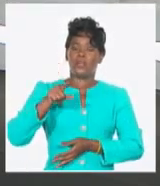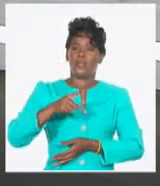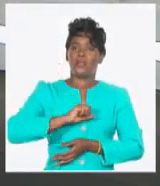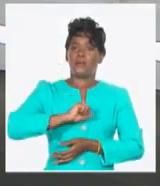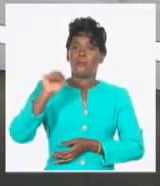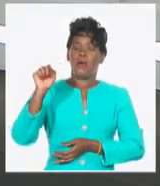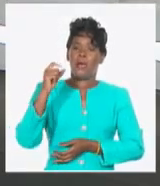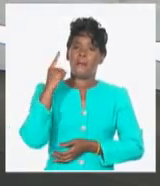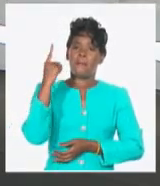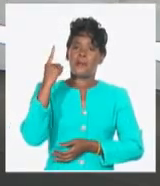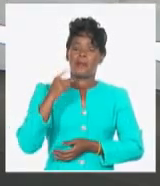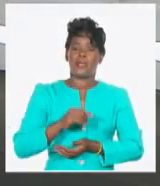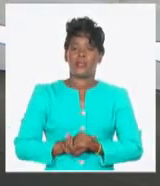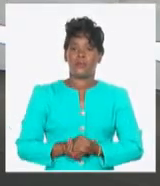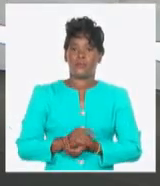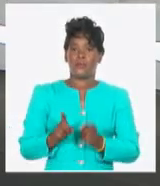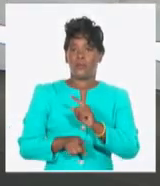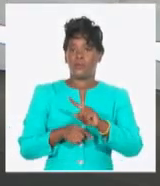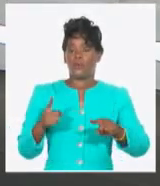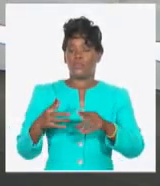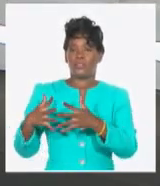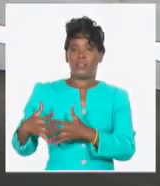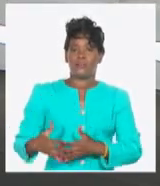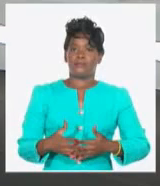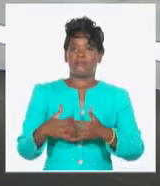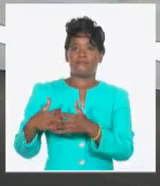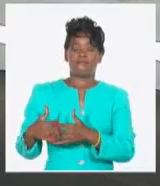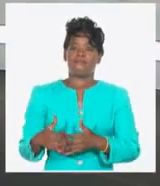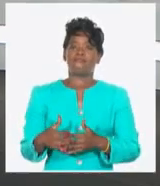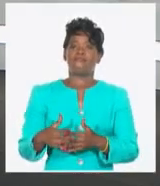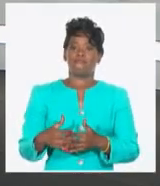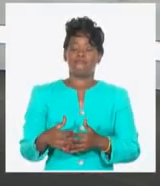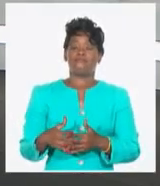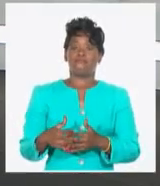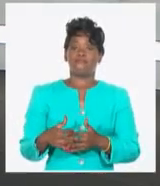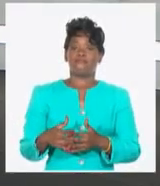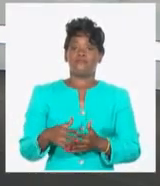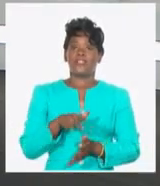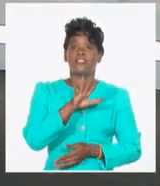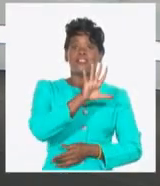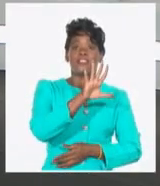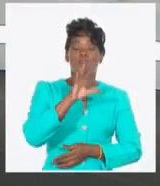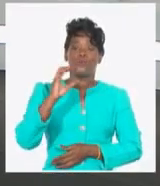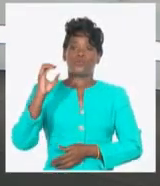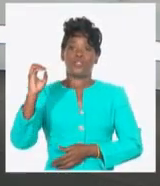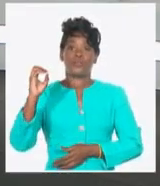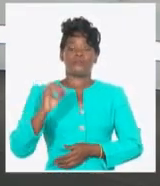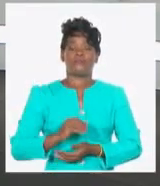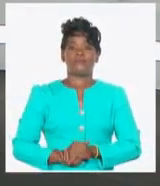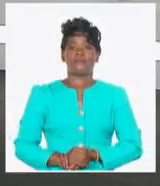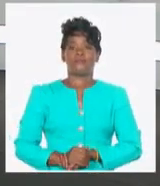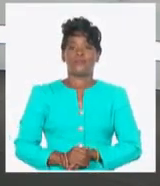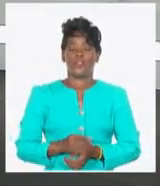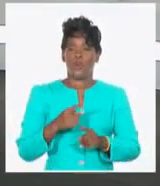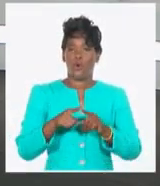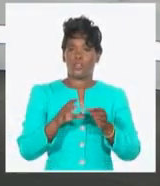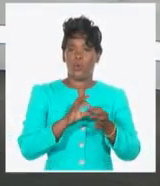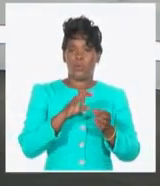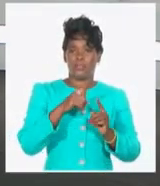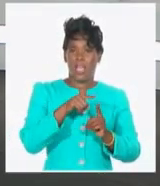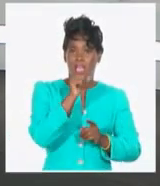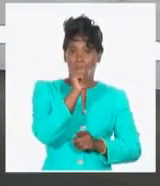ring al derrotar al norteamericano Jamar Talley por decisión unánime de 5-0. Mientras la guantanamera Jacqueline Estornel